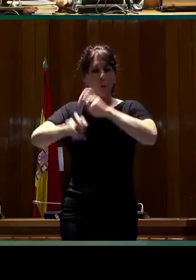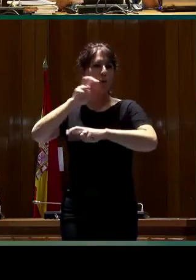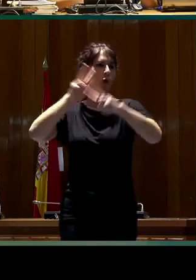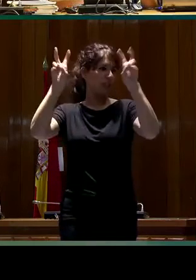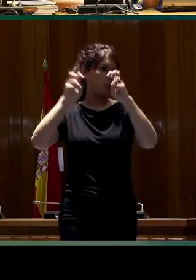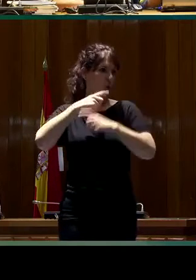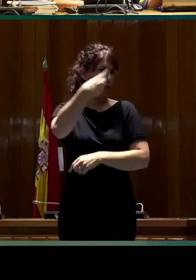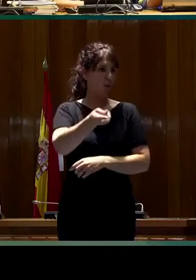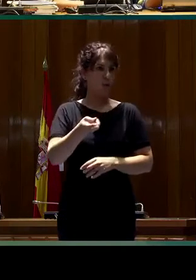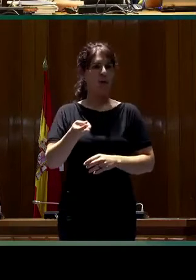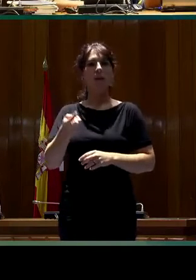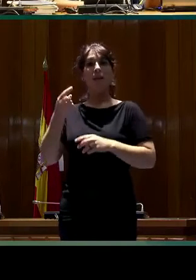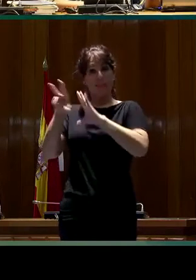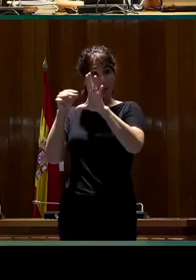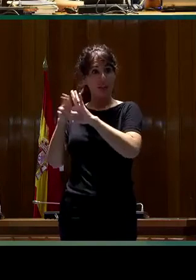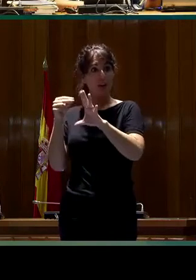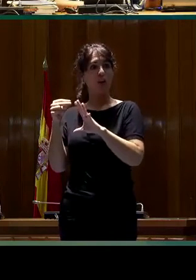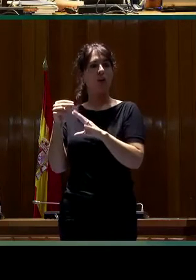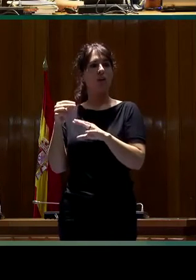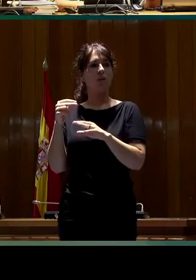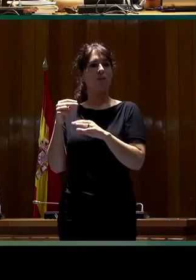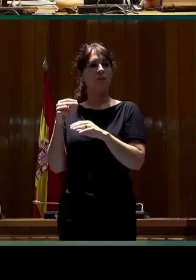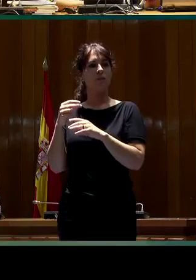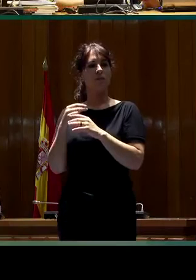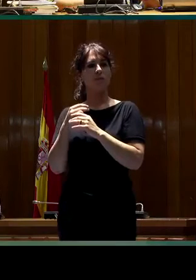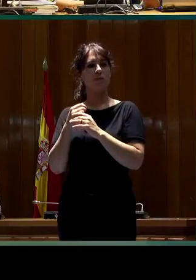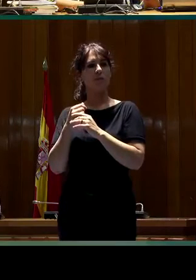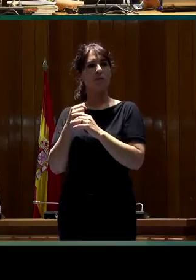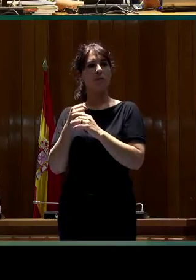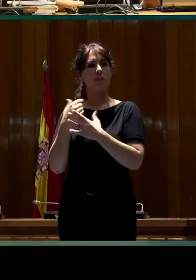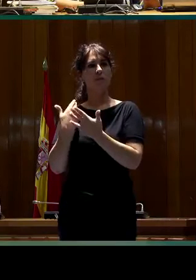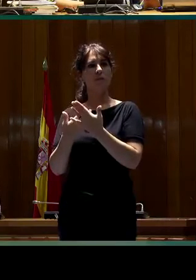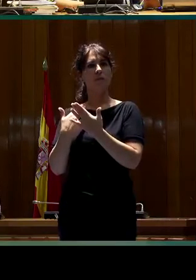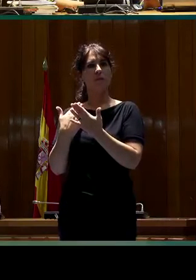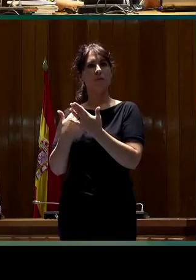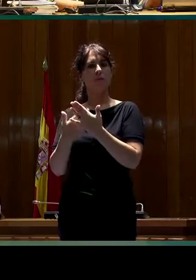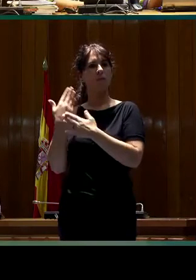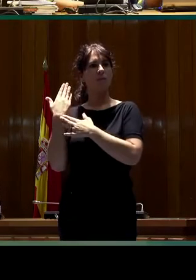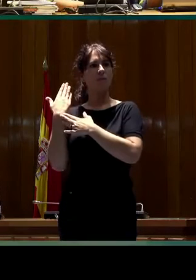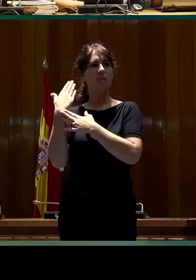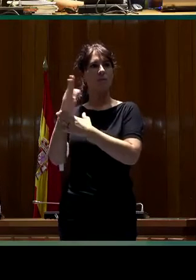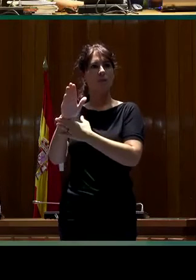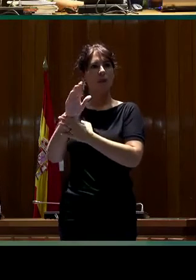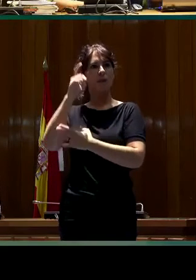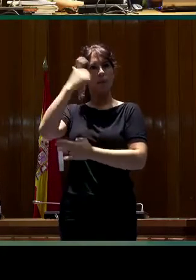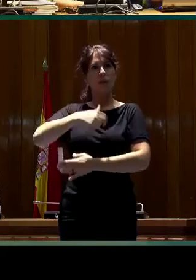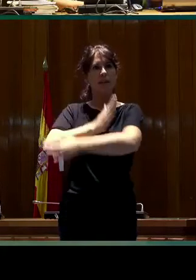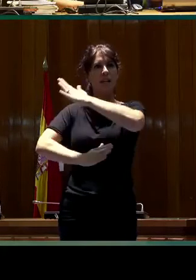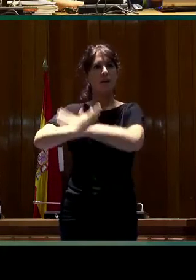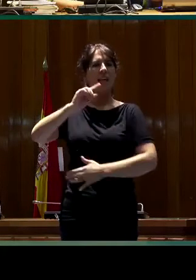el que se pone muy en evidencia lo que sienten las personas con discapacidad ante el trato. Yo cuando